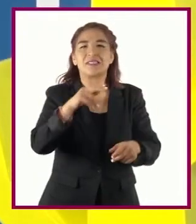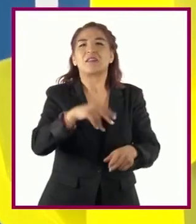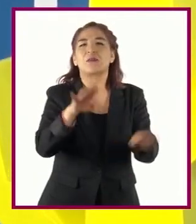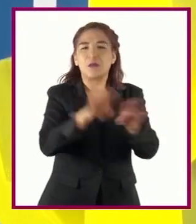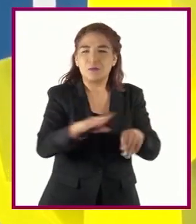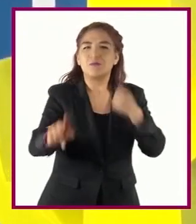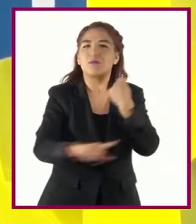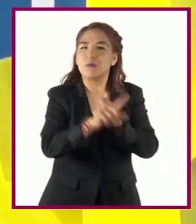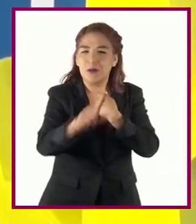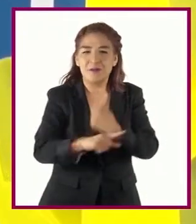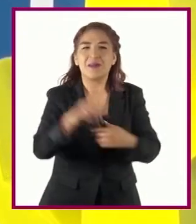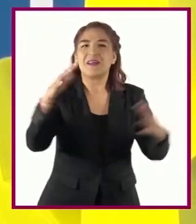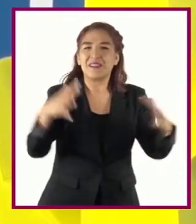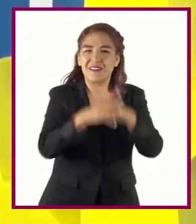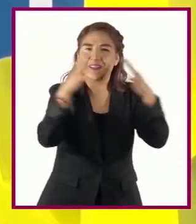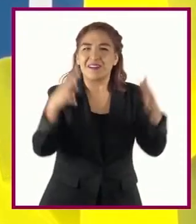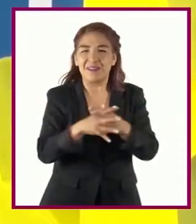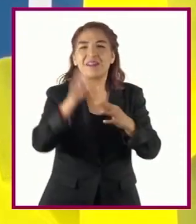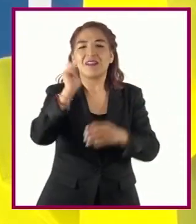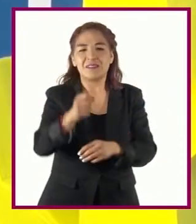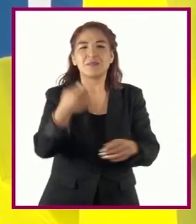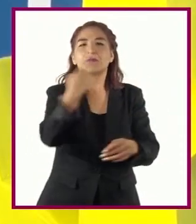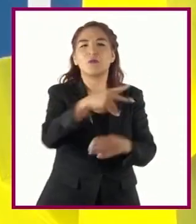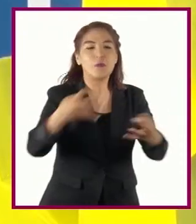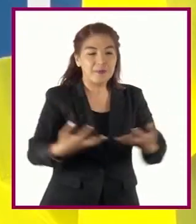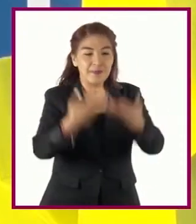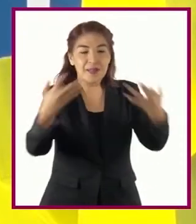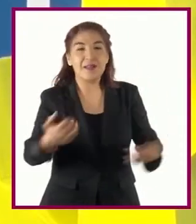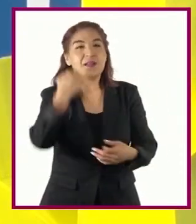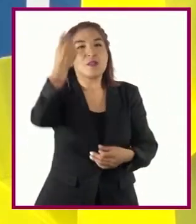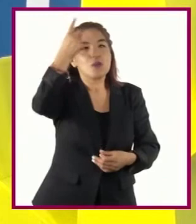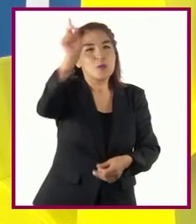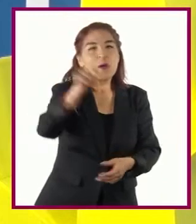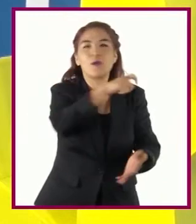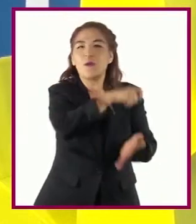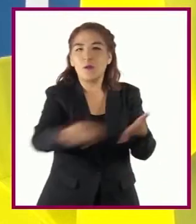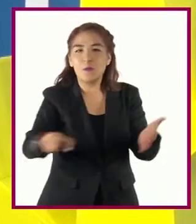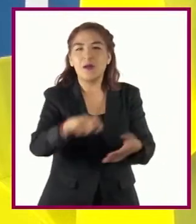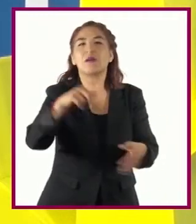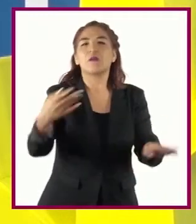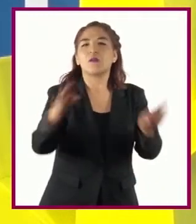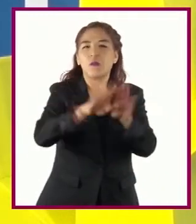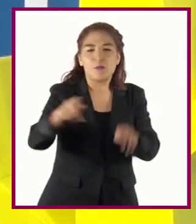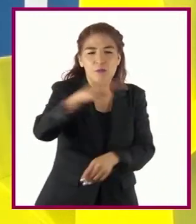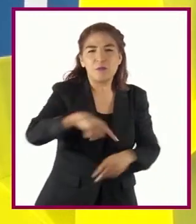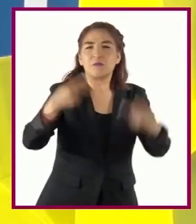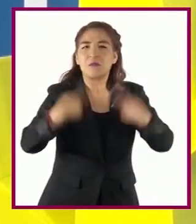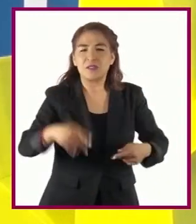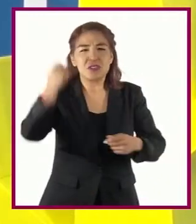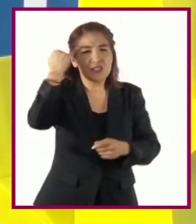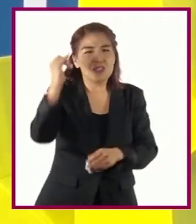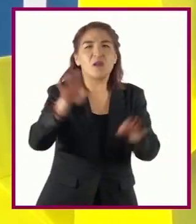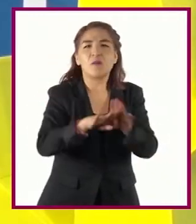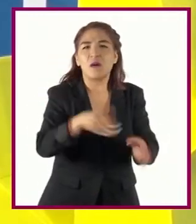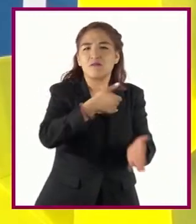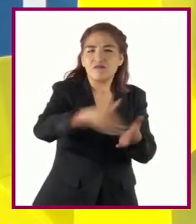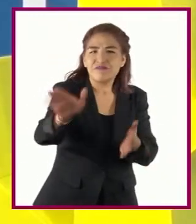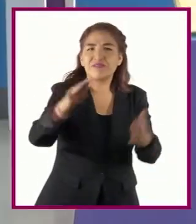provocada principalmente por la privatización de la tierra y el desplazamiento forzado de la población indígena